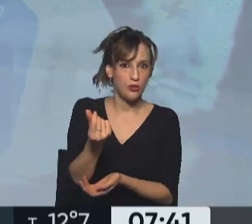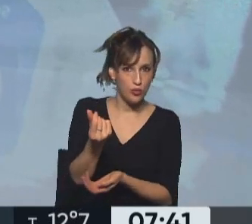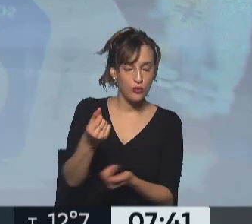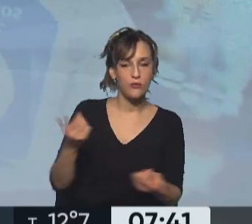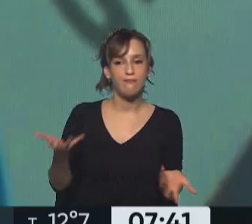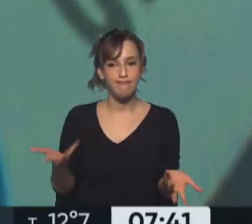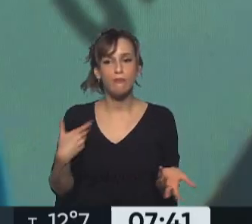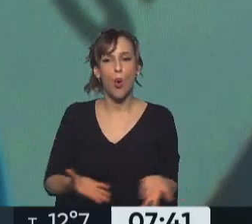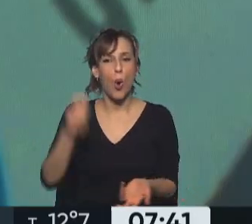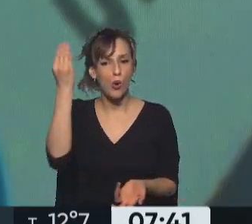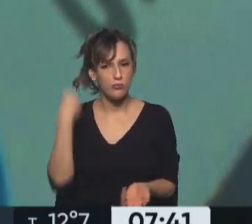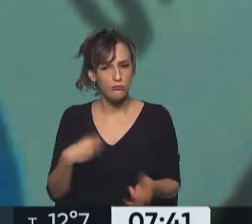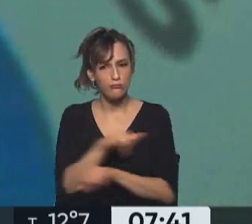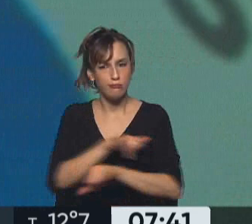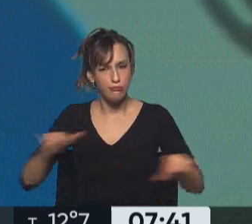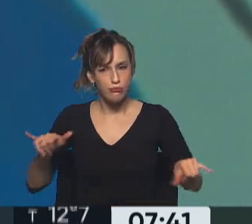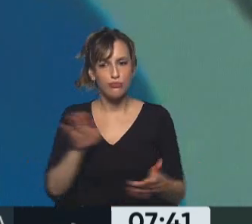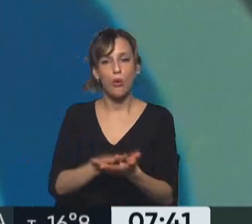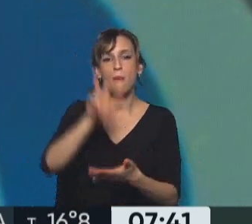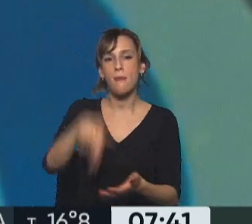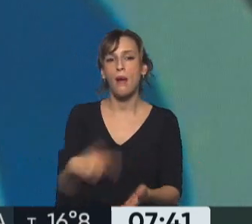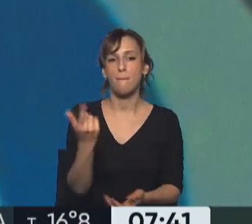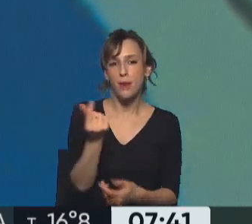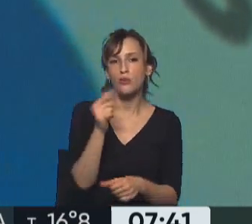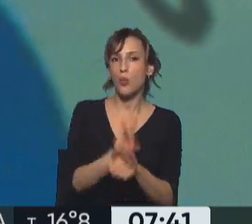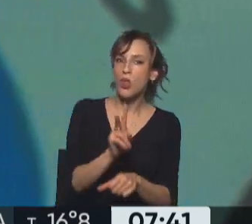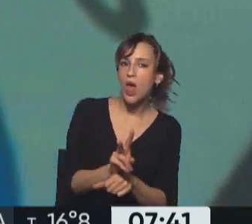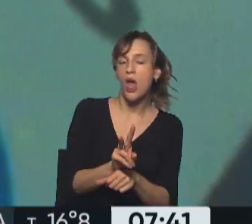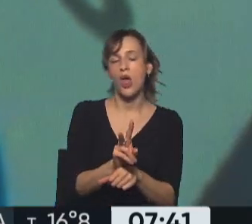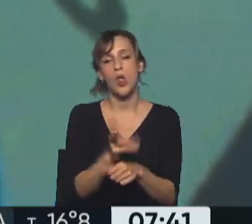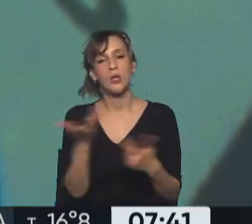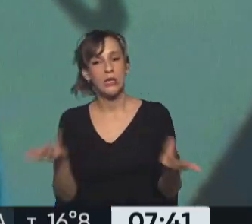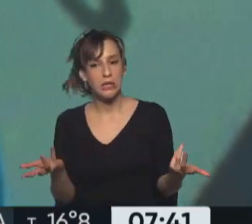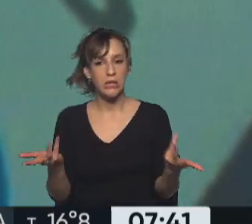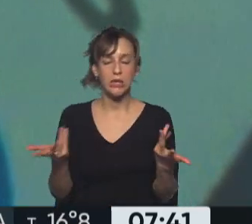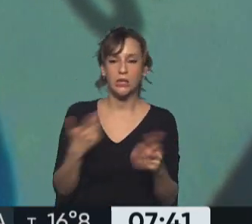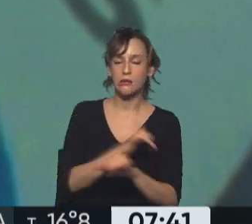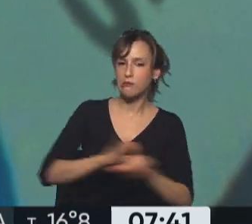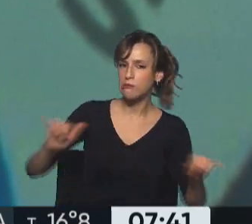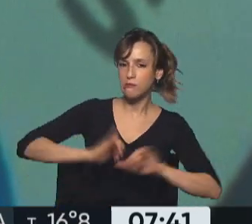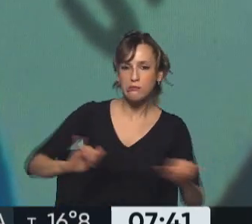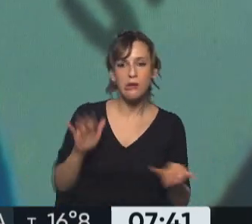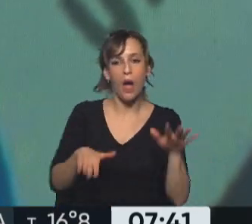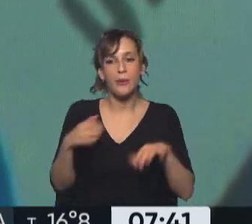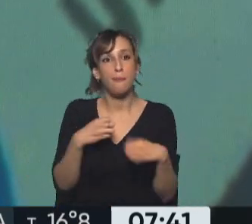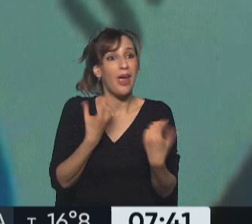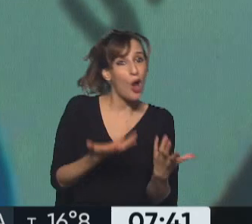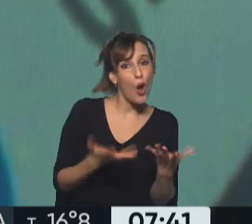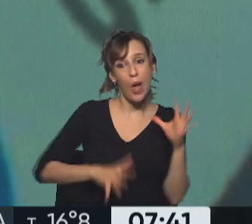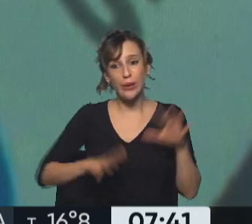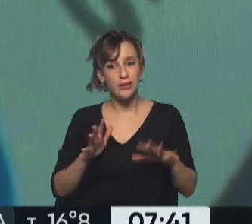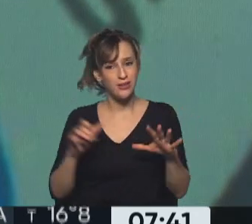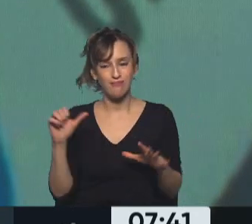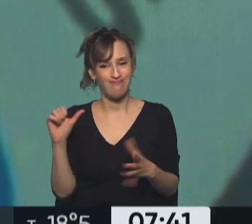veces se anunció, Flor, los precios cuidados, que han tenido, bueno, momentos y momentos, momentos en que han funcionado un poquito mejor y otros donde no han